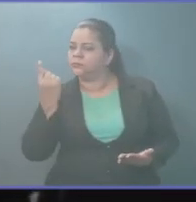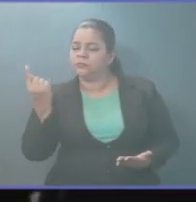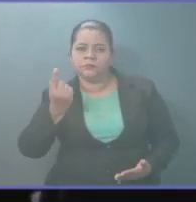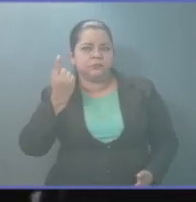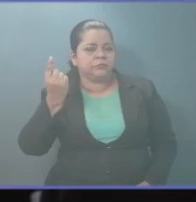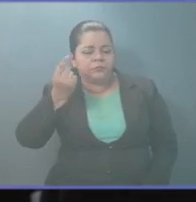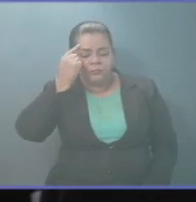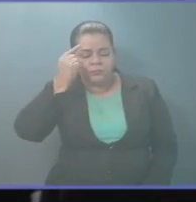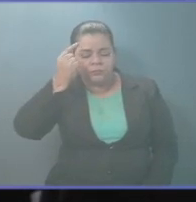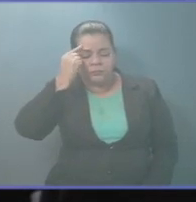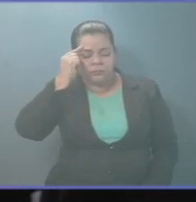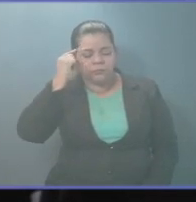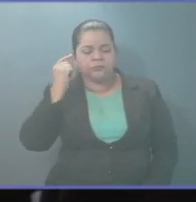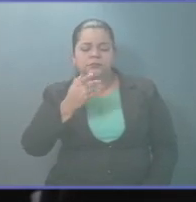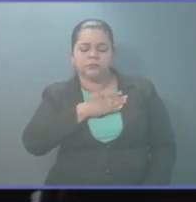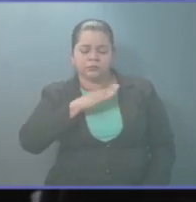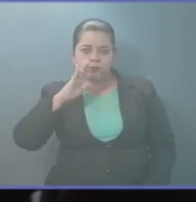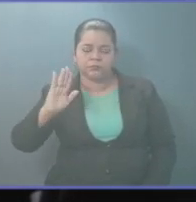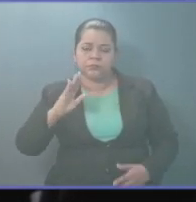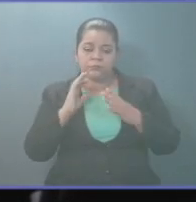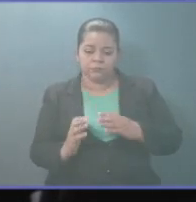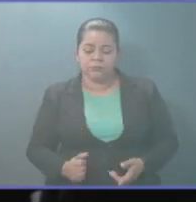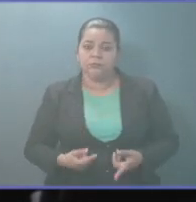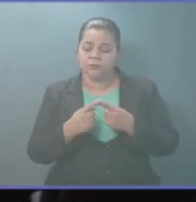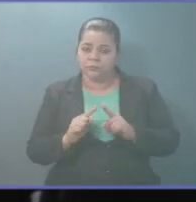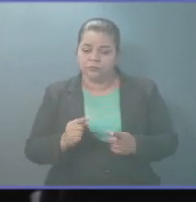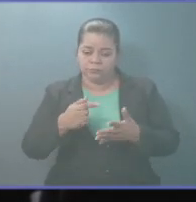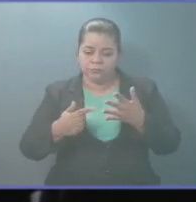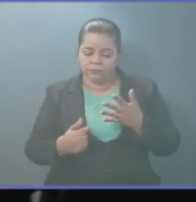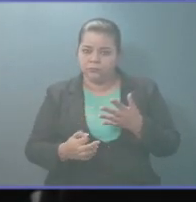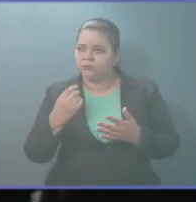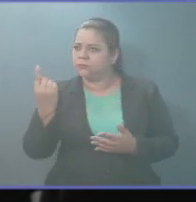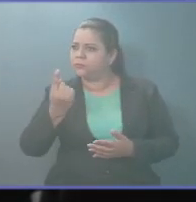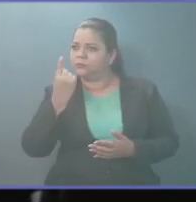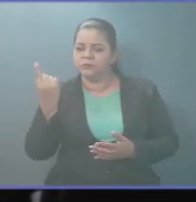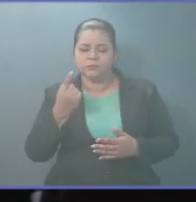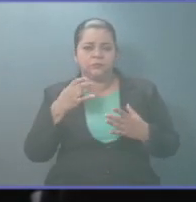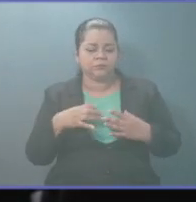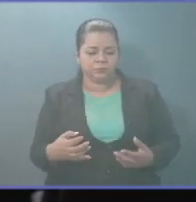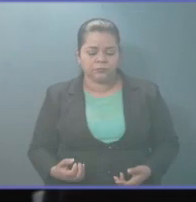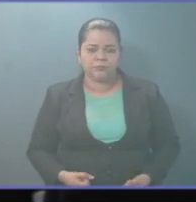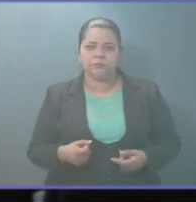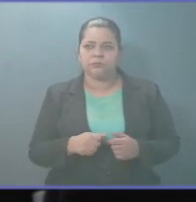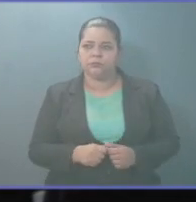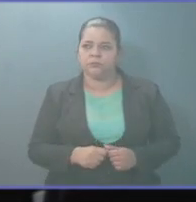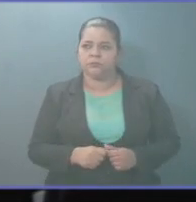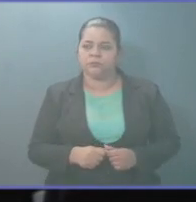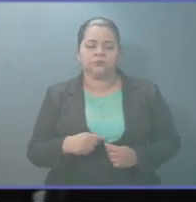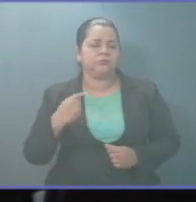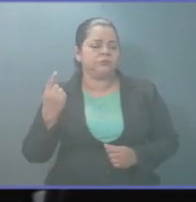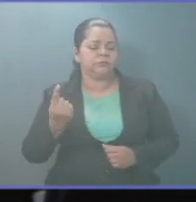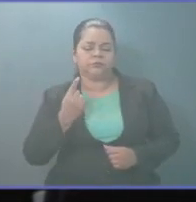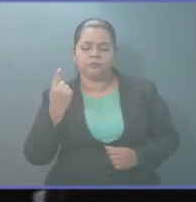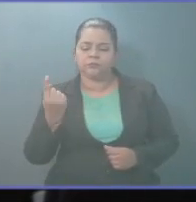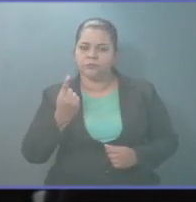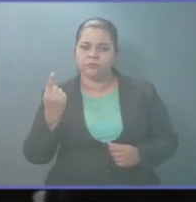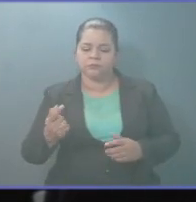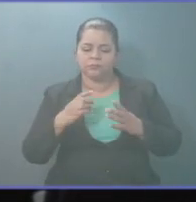Bueno, yo creo que estamos en tiempo con el tema de que vaya a entrar dentro del presupuesto general de la Nación, porque yo